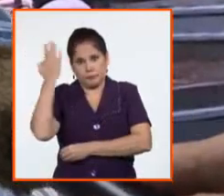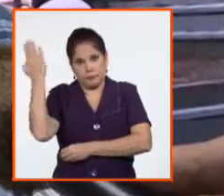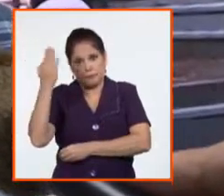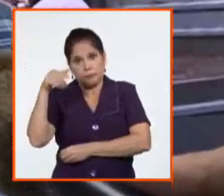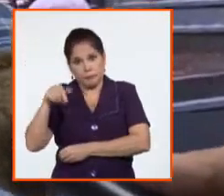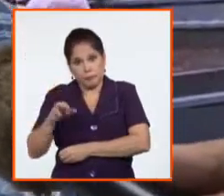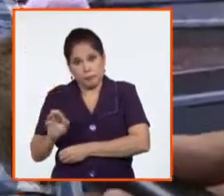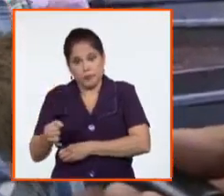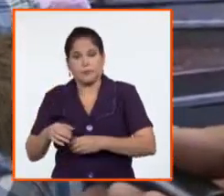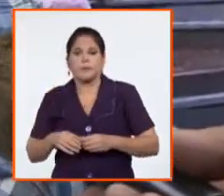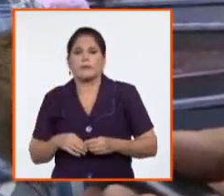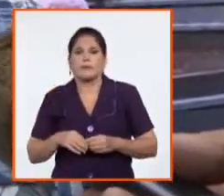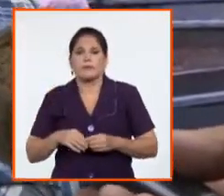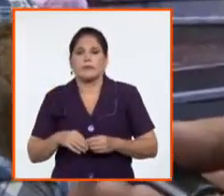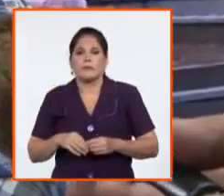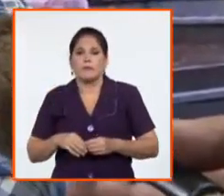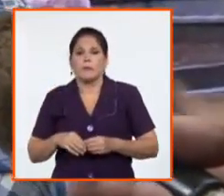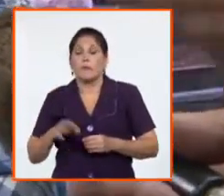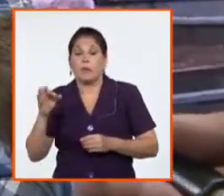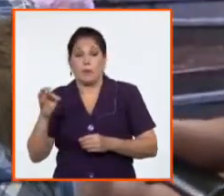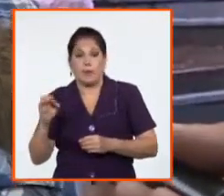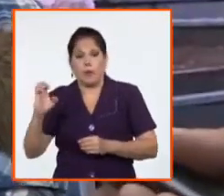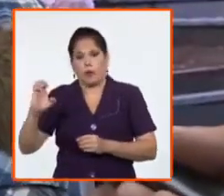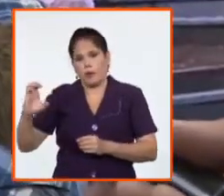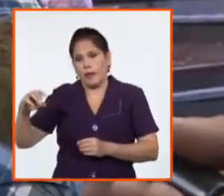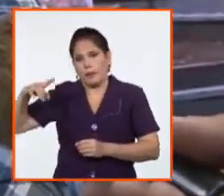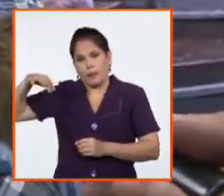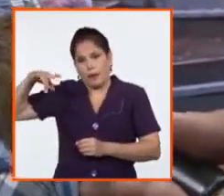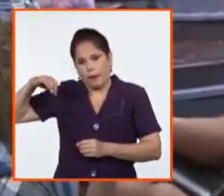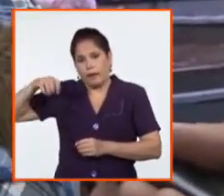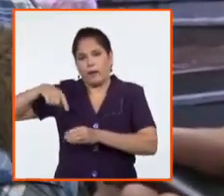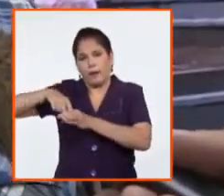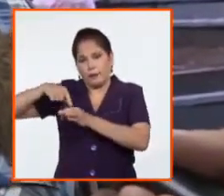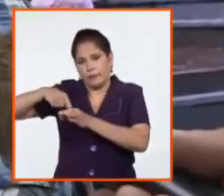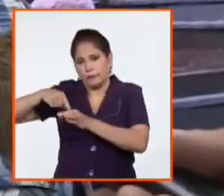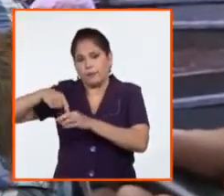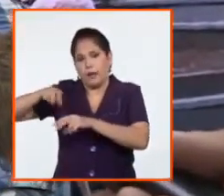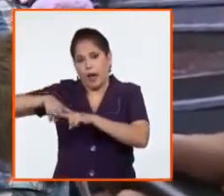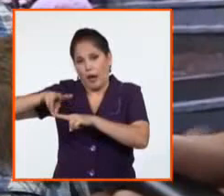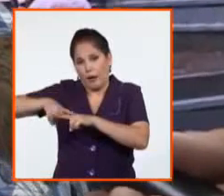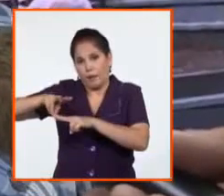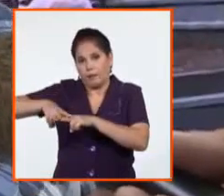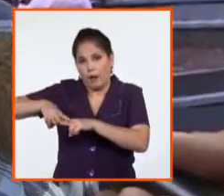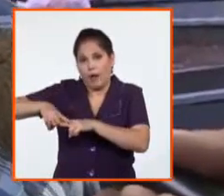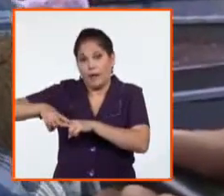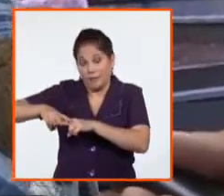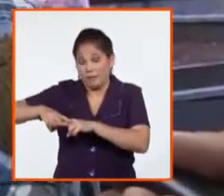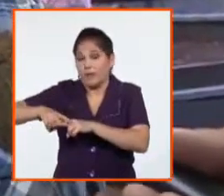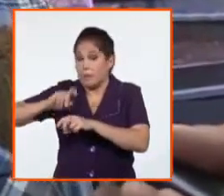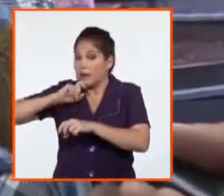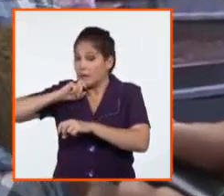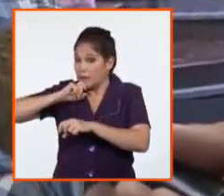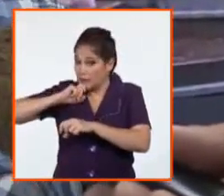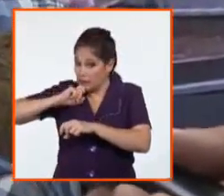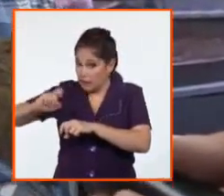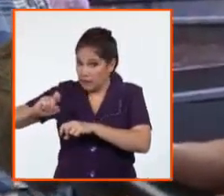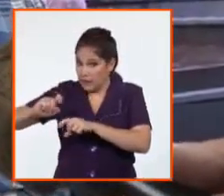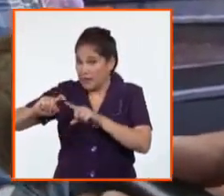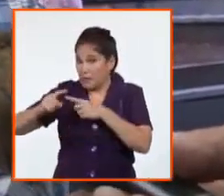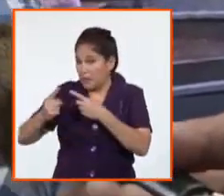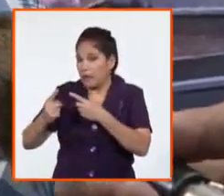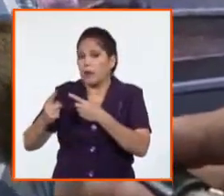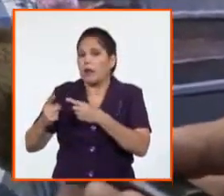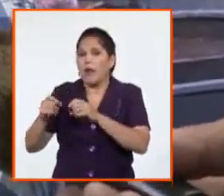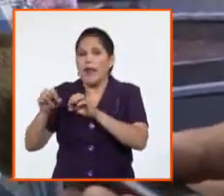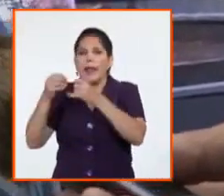que para llegar, por decirlo de alguna manera, a esas termoeléctricas en la zona, en la región occidental, es un poco más complejo, porque no todas